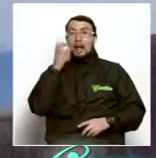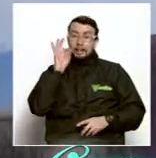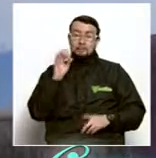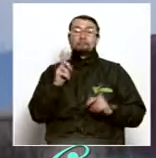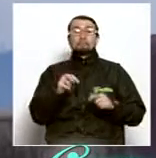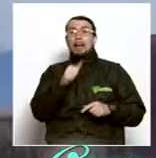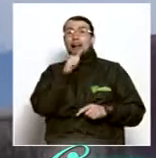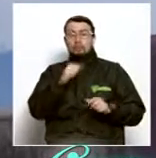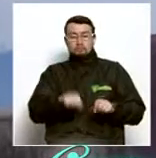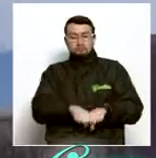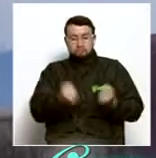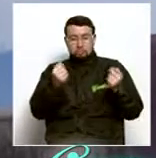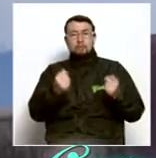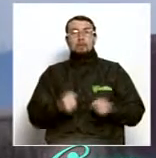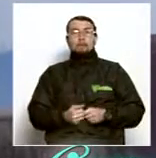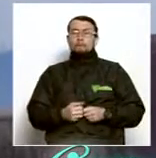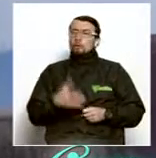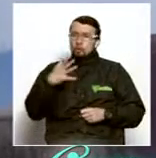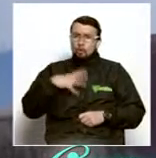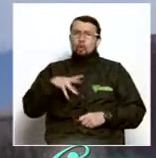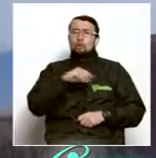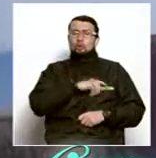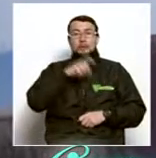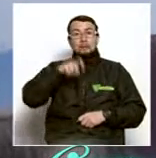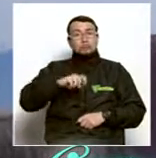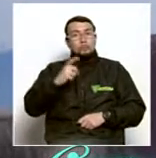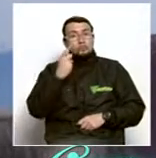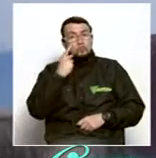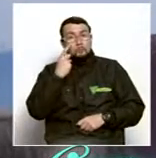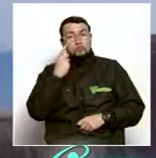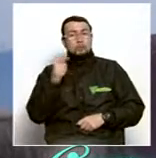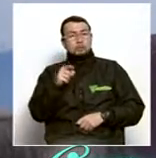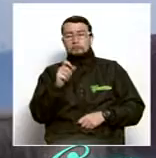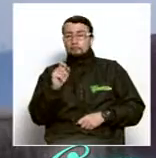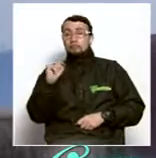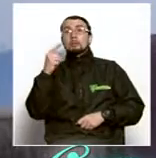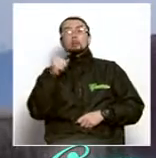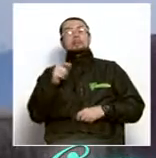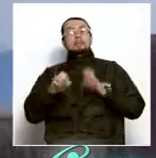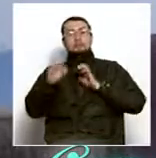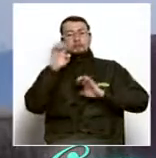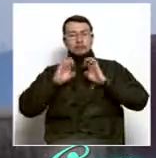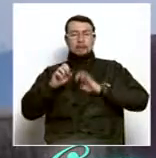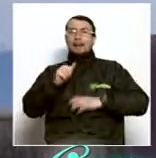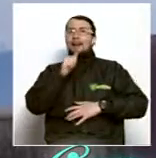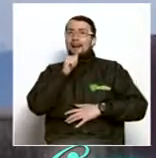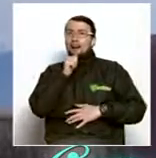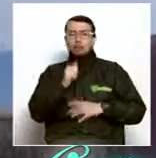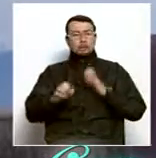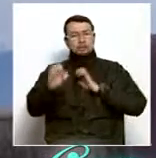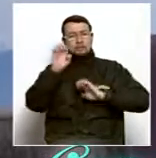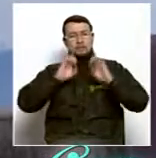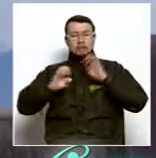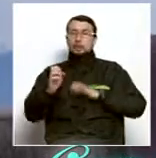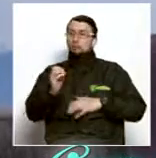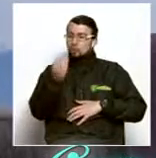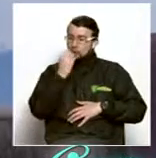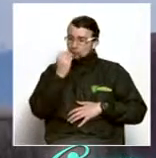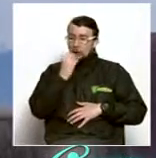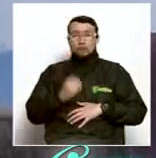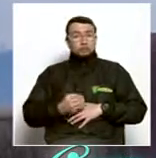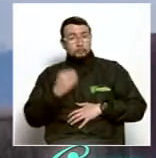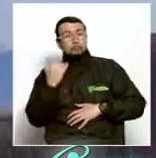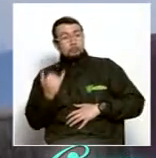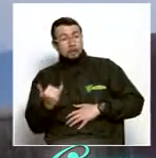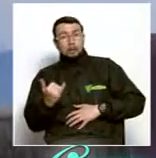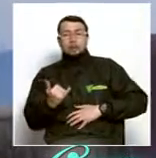Entonces, necesitamos todos estar muy alerta porque ante todo hay que defender el agua, hay que defender el alimento porque Cajamarca es una